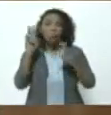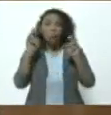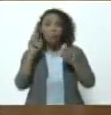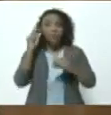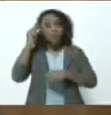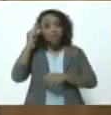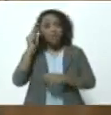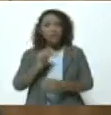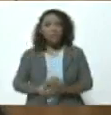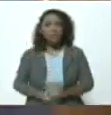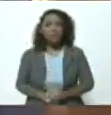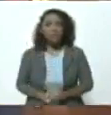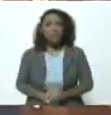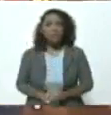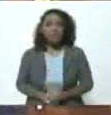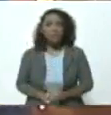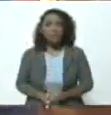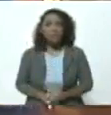fecha?